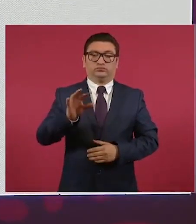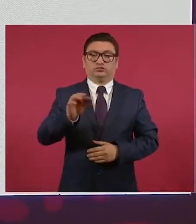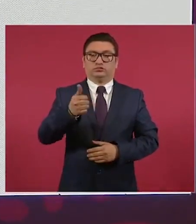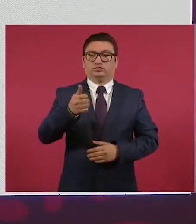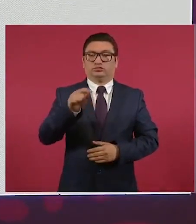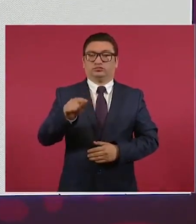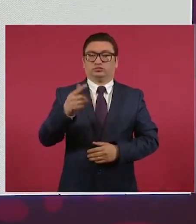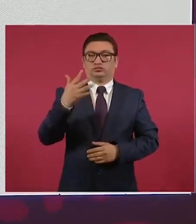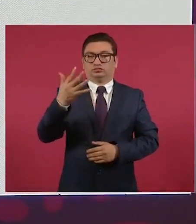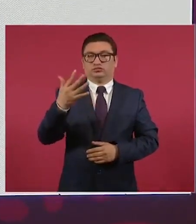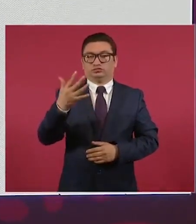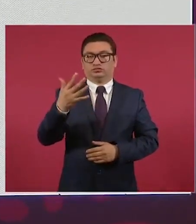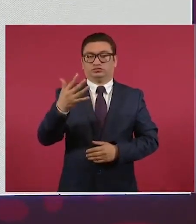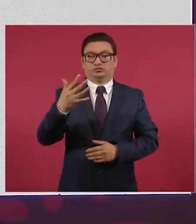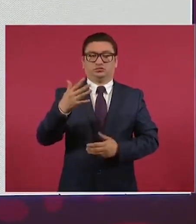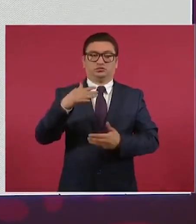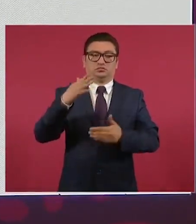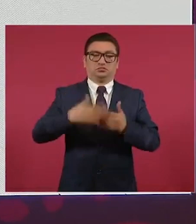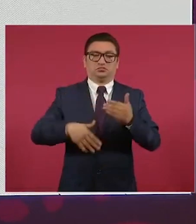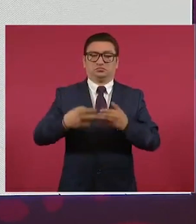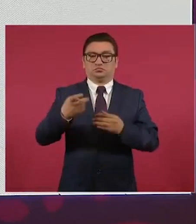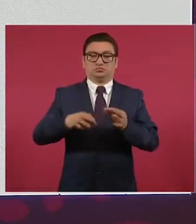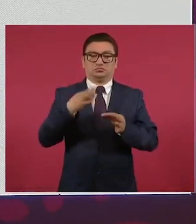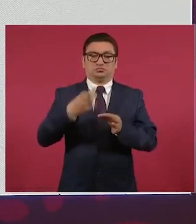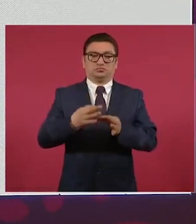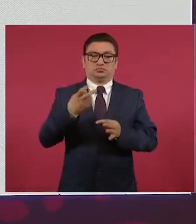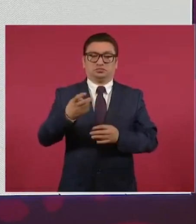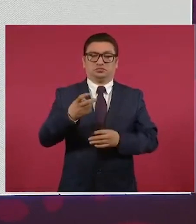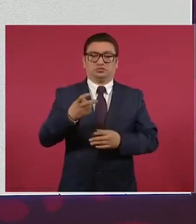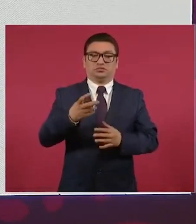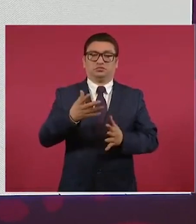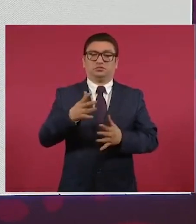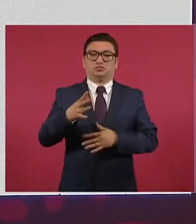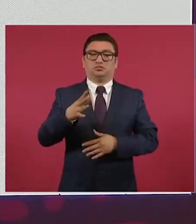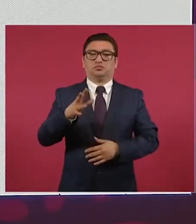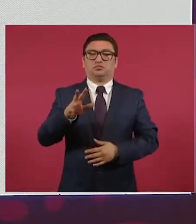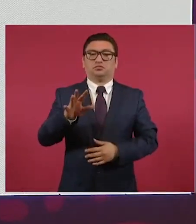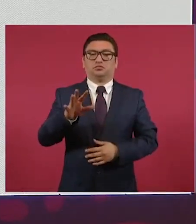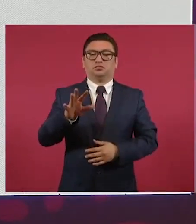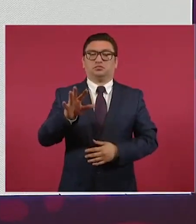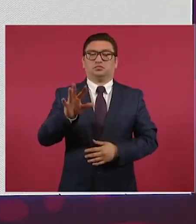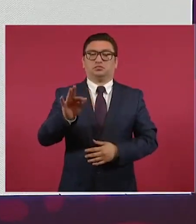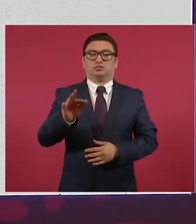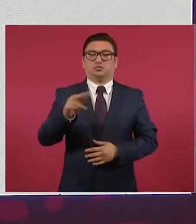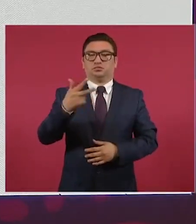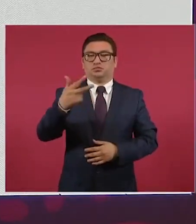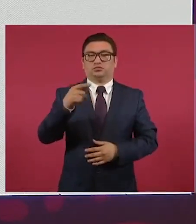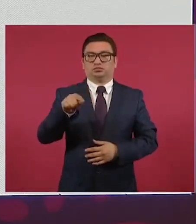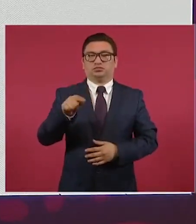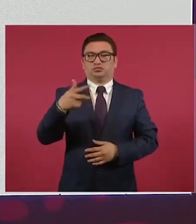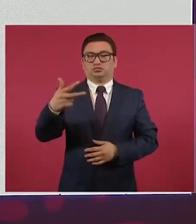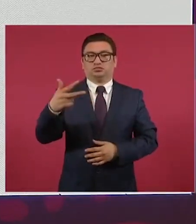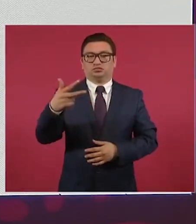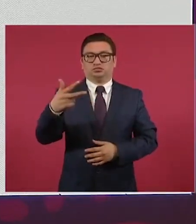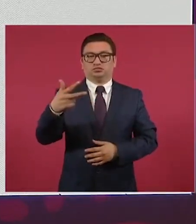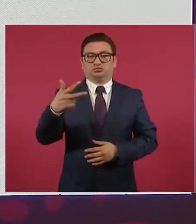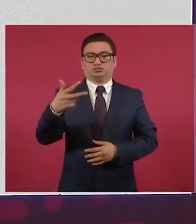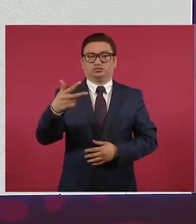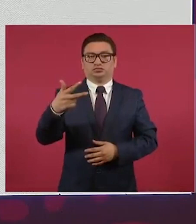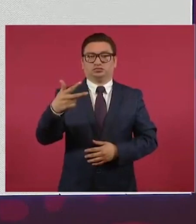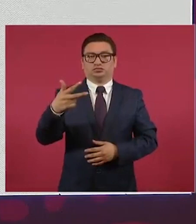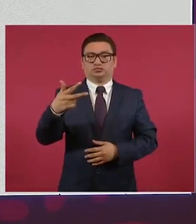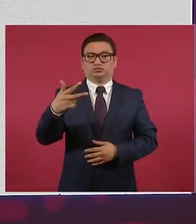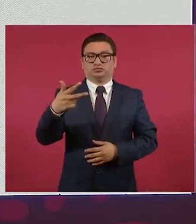46.5. Vamos a cerrar así. Y cerraríamos con 48.8,